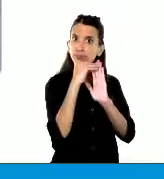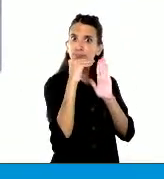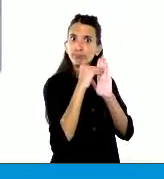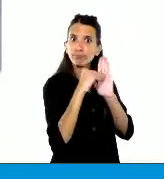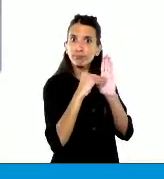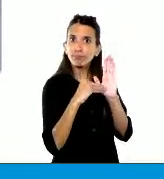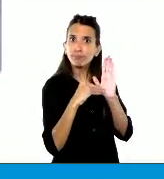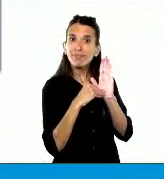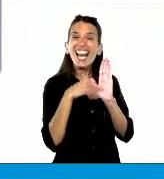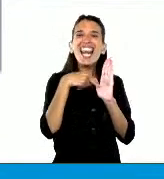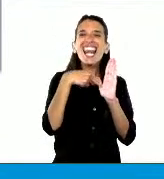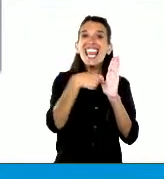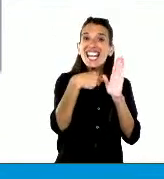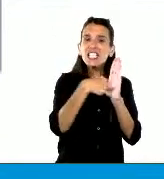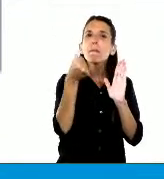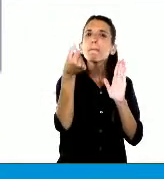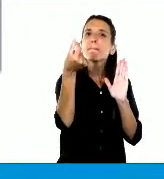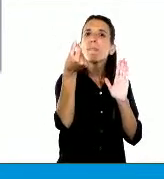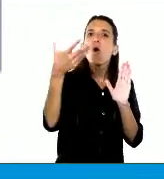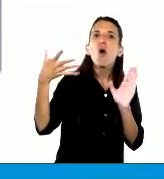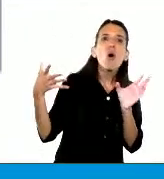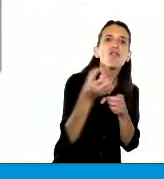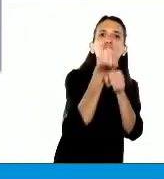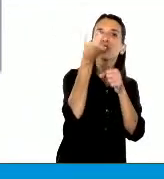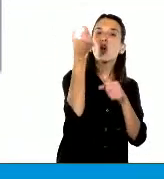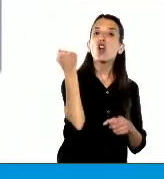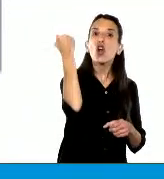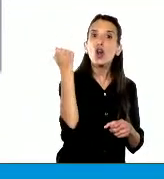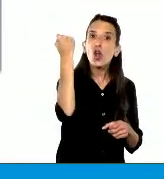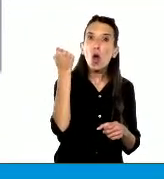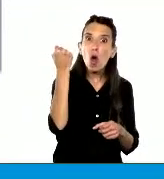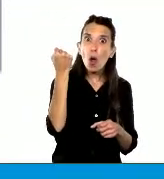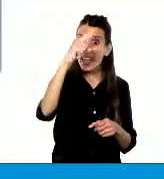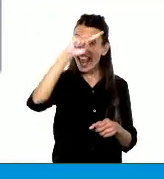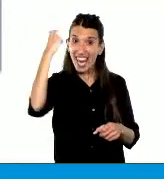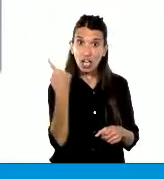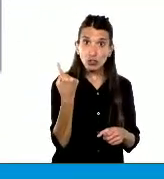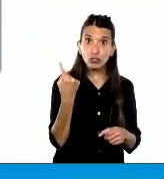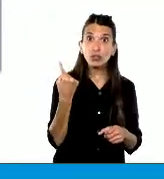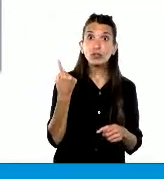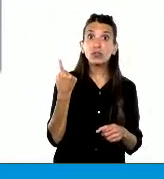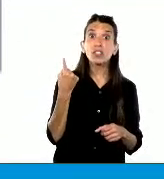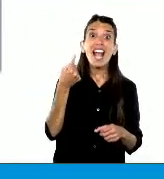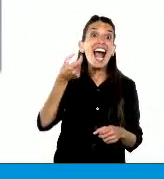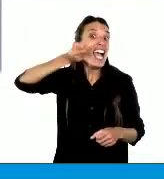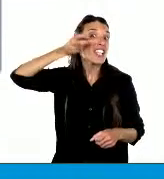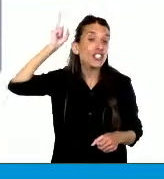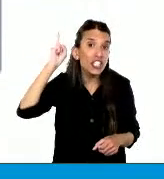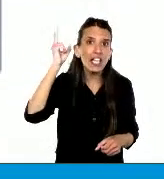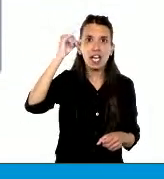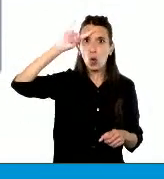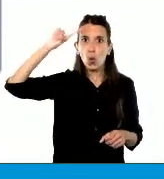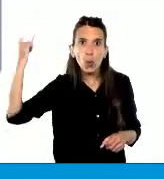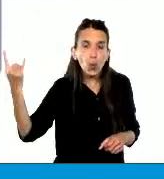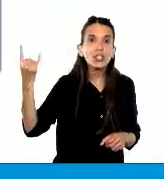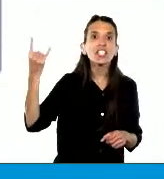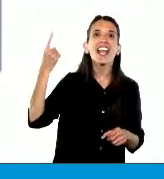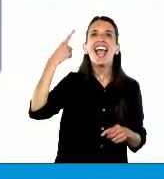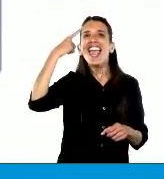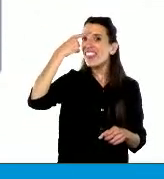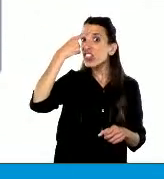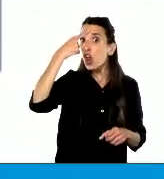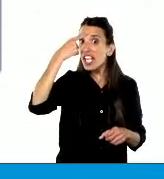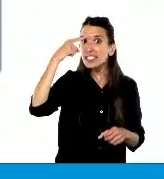Monetario Internacional, según una receta que se aplica indistintamente al Zaire, a Chile, a Uruguay o a Indonesia, la